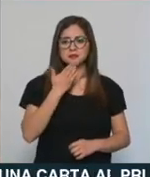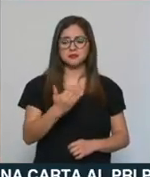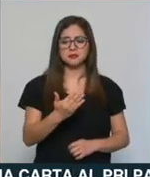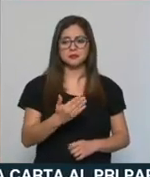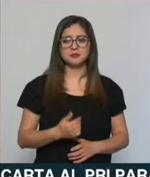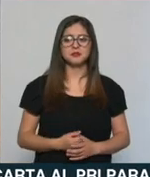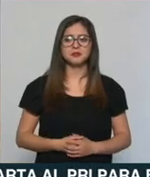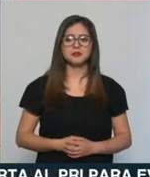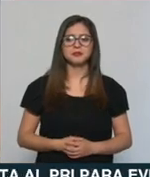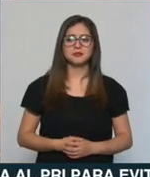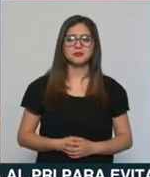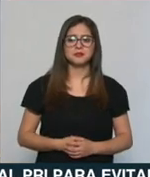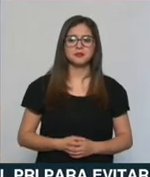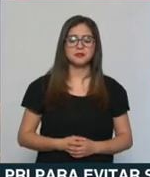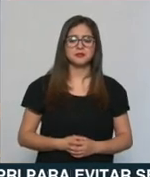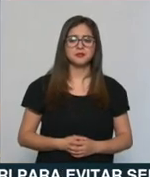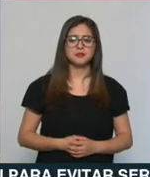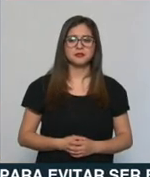Bueno,